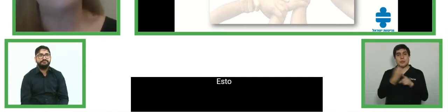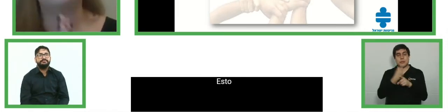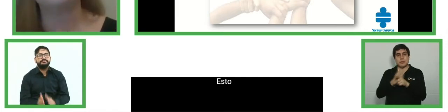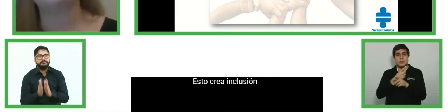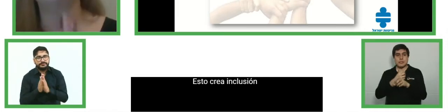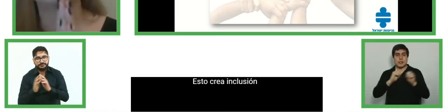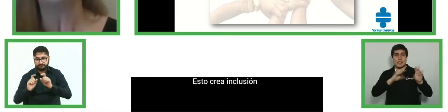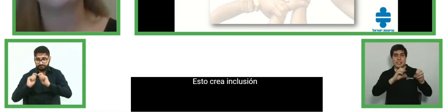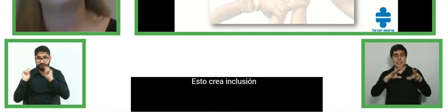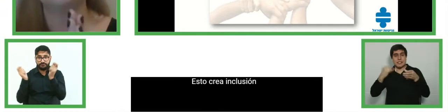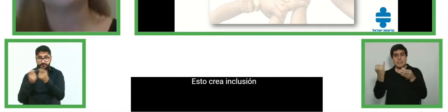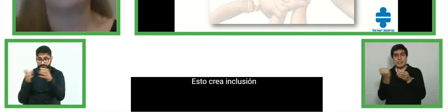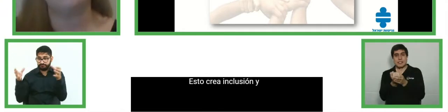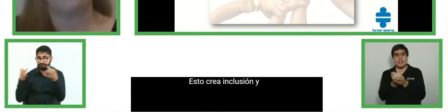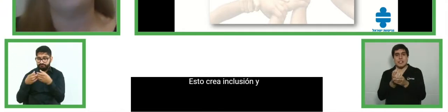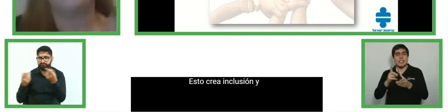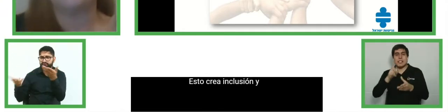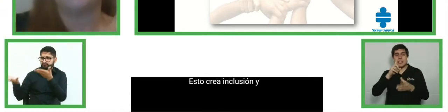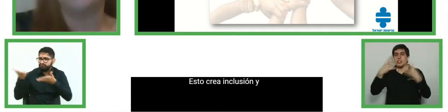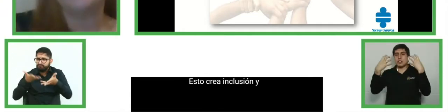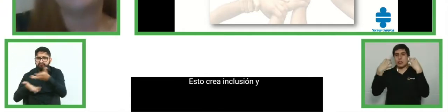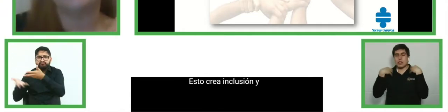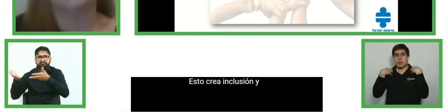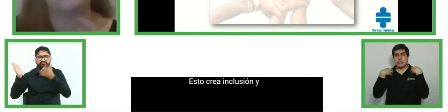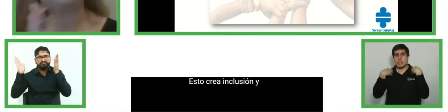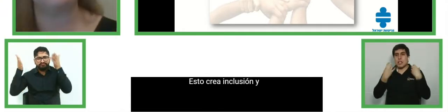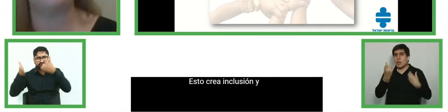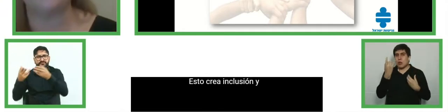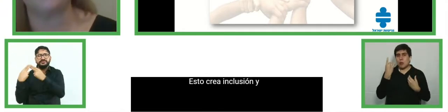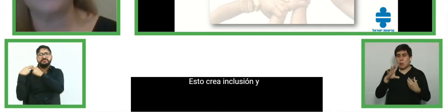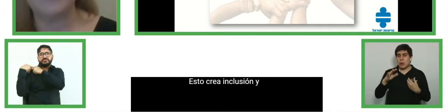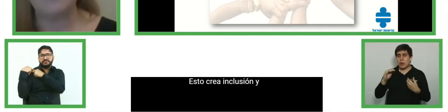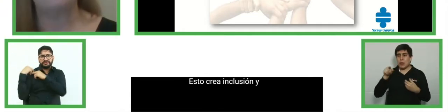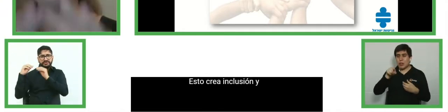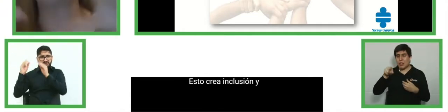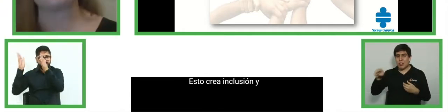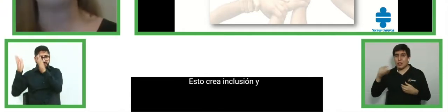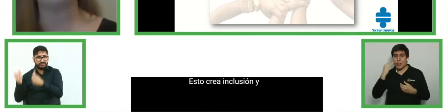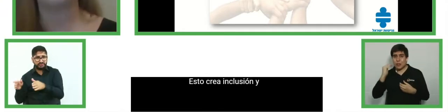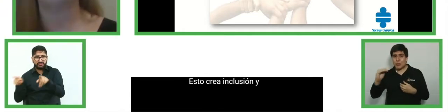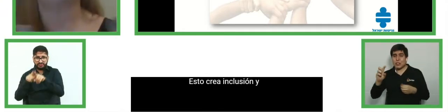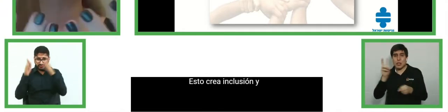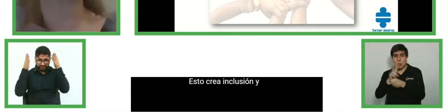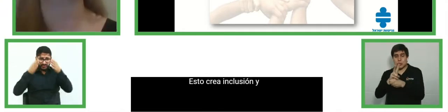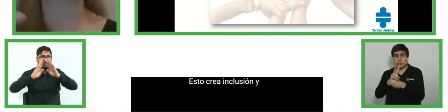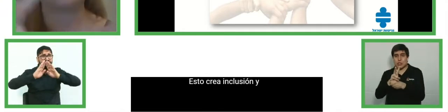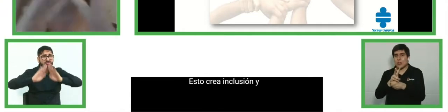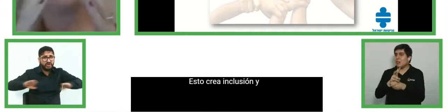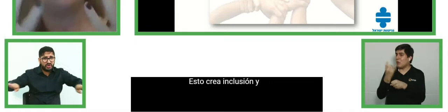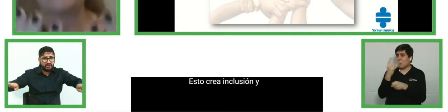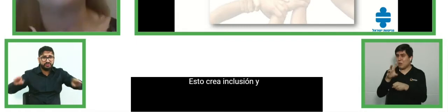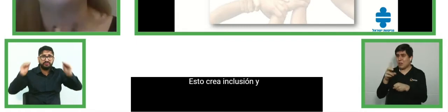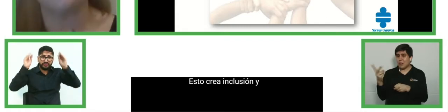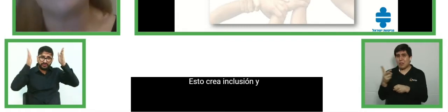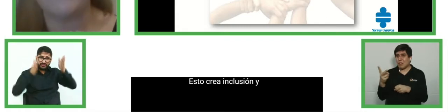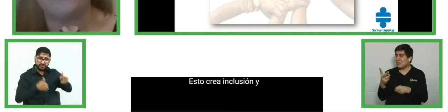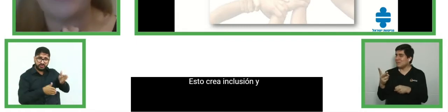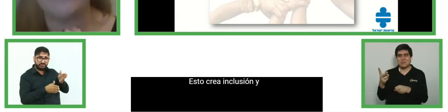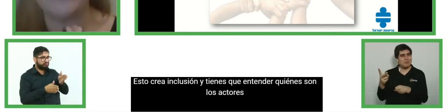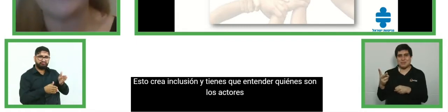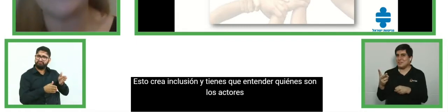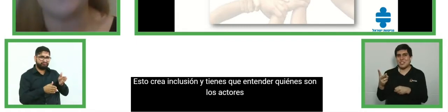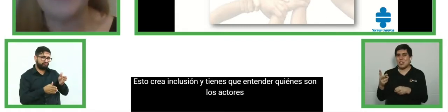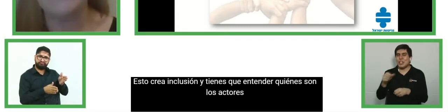inclusiva, tienes que entender quiénes son los actores. Los actores no son necesariamente solo los estudiantes y los profesores, sino que son todos